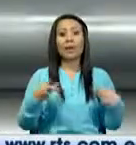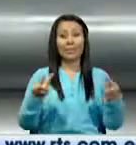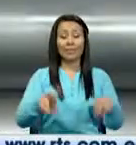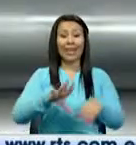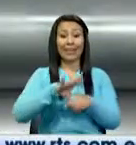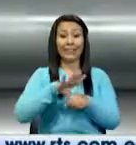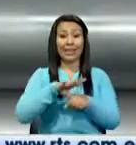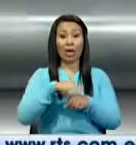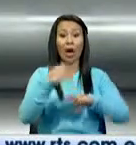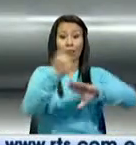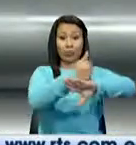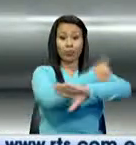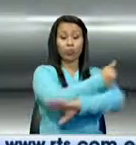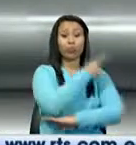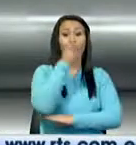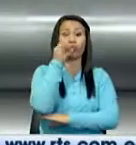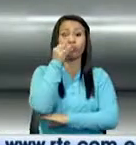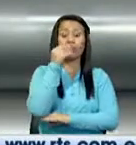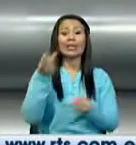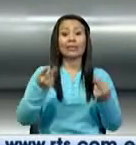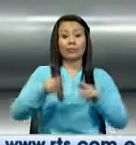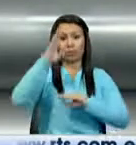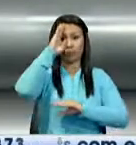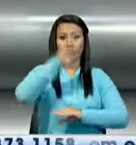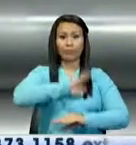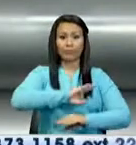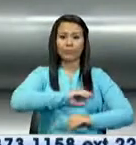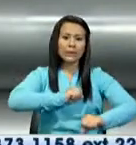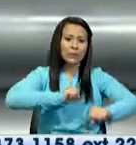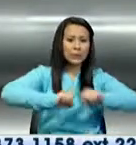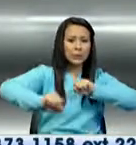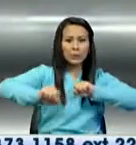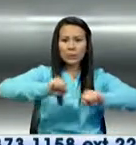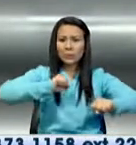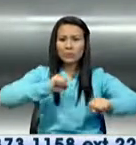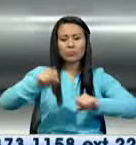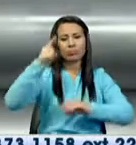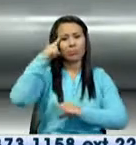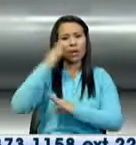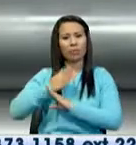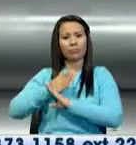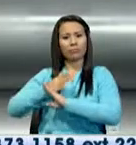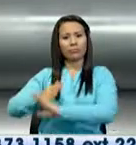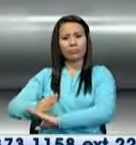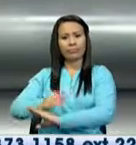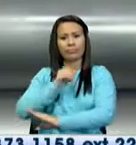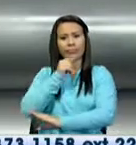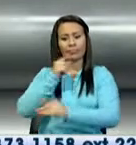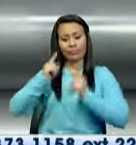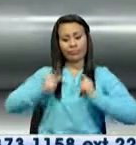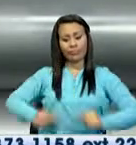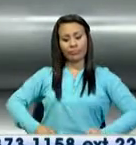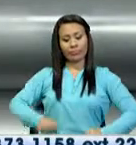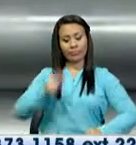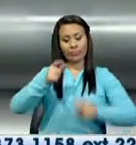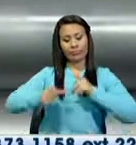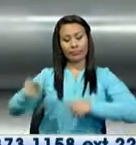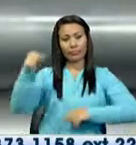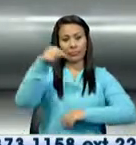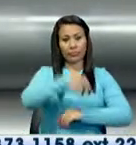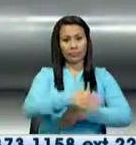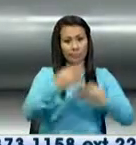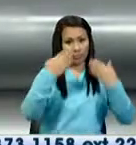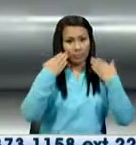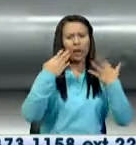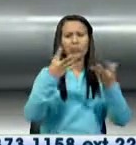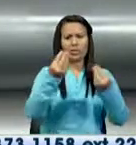Del feriado, la Autoridad de Tránsito Municipal y la Policía Nacional ejecutaron operativos para precautelar el bienestar de quienes no salieron de Guayaquil y que